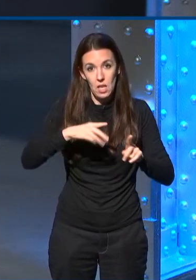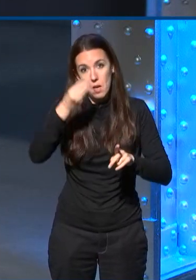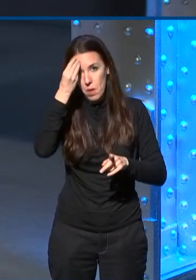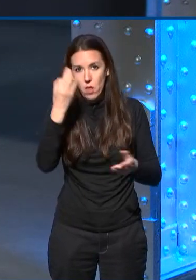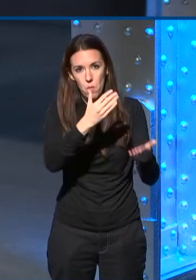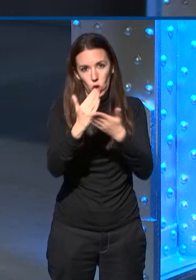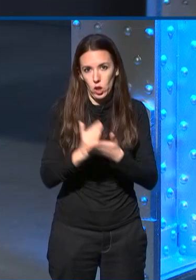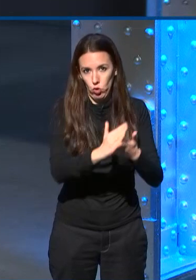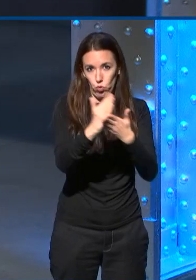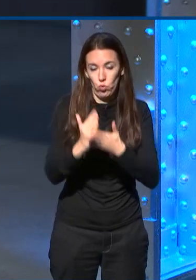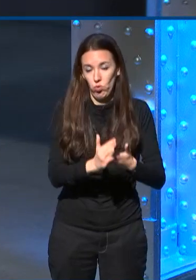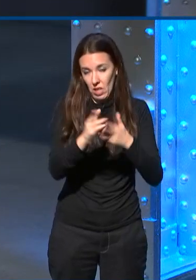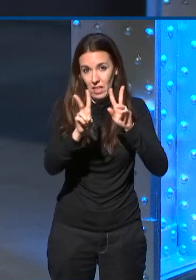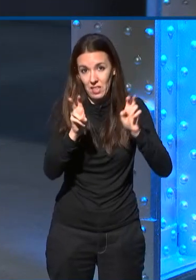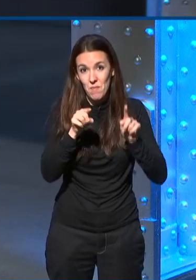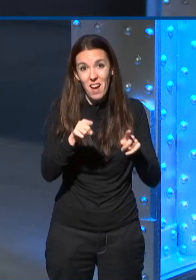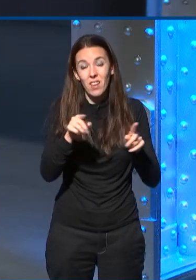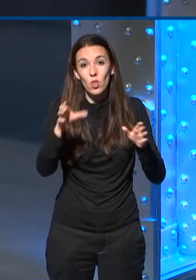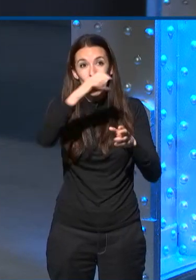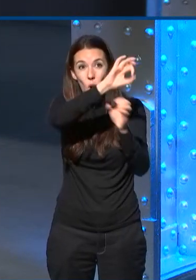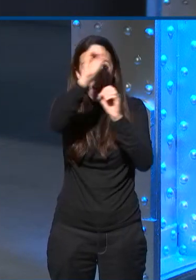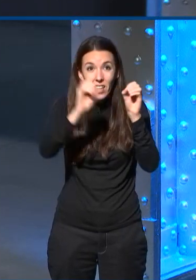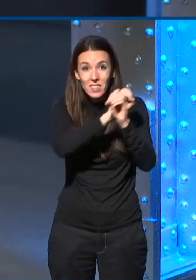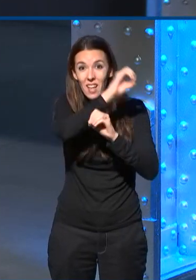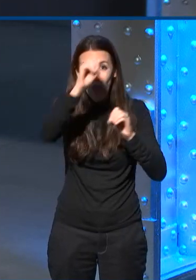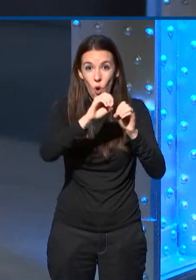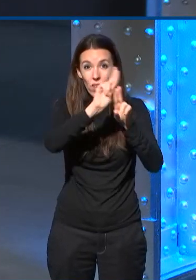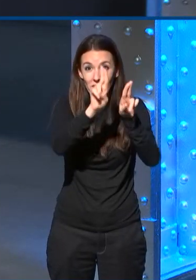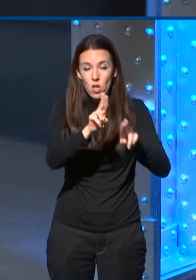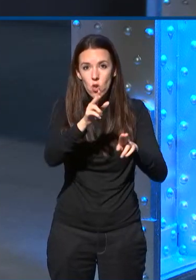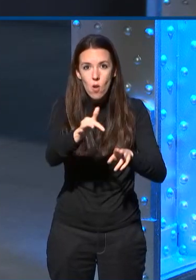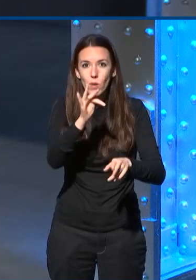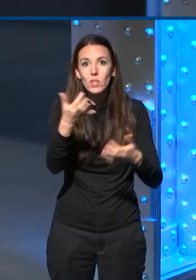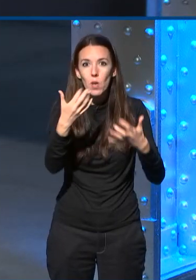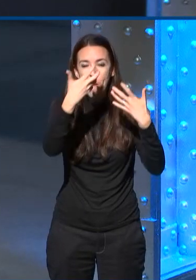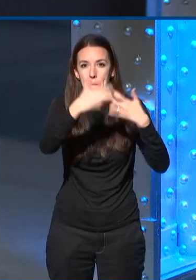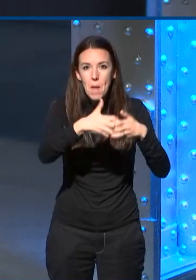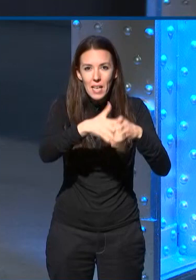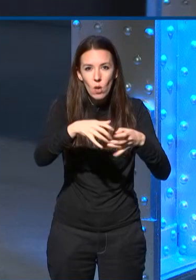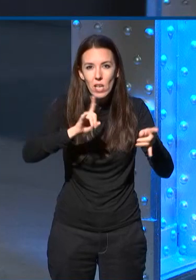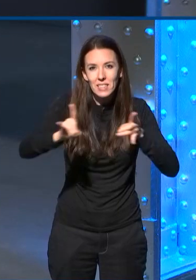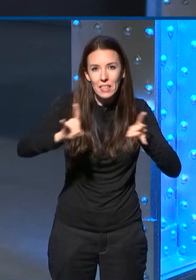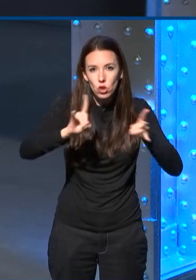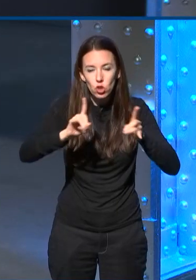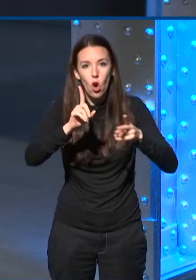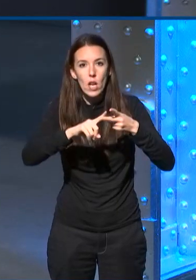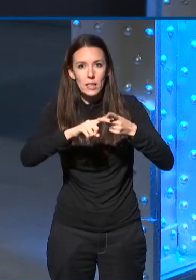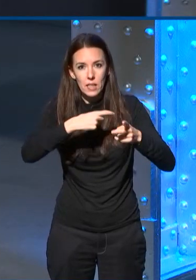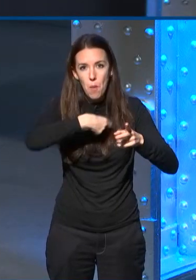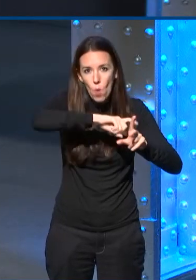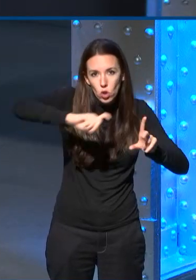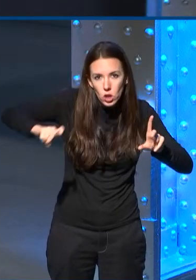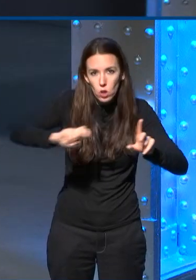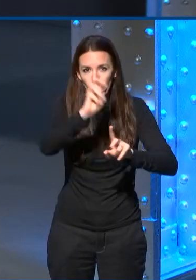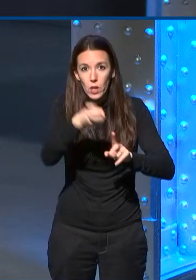estudiar. Y entonces en la Estación Internacional la gran ventaja es que está lleno de máquinas, de sensores, de monitorizaciones.